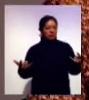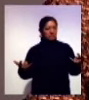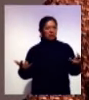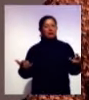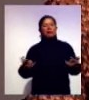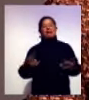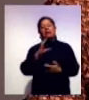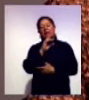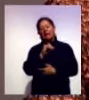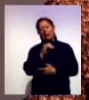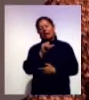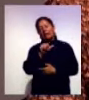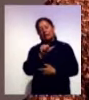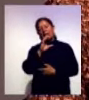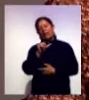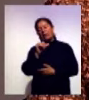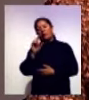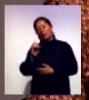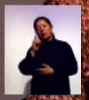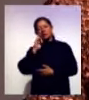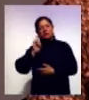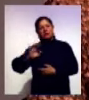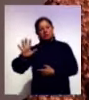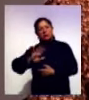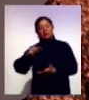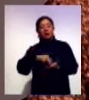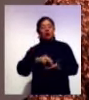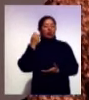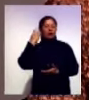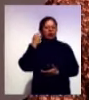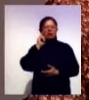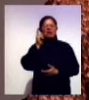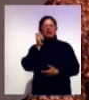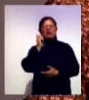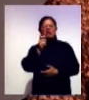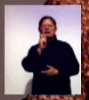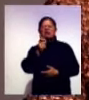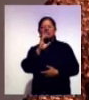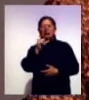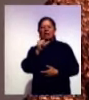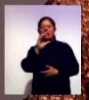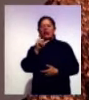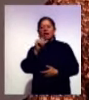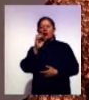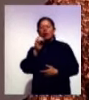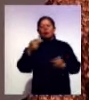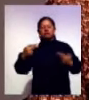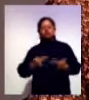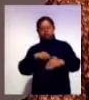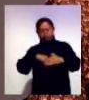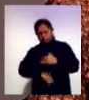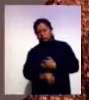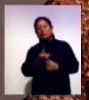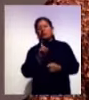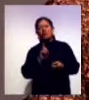en Zacatelco, una conferencia sobre el origen del cacao y su distribución por el